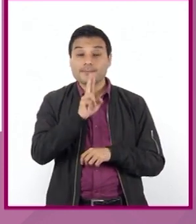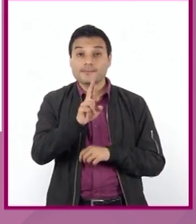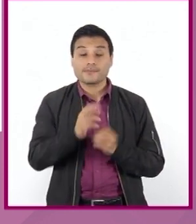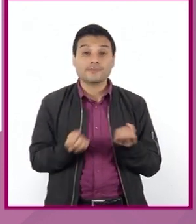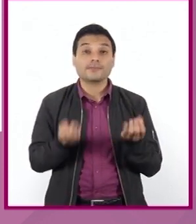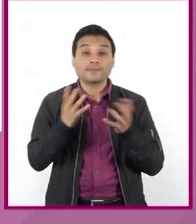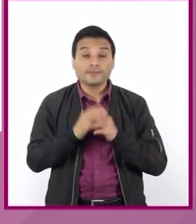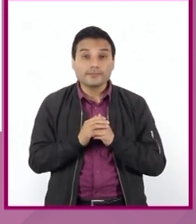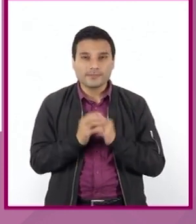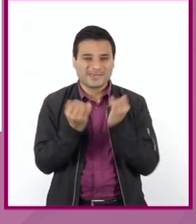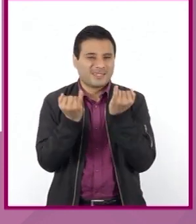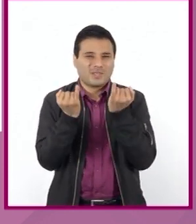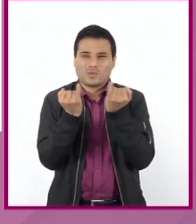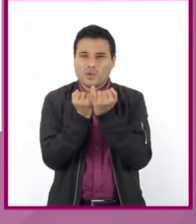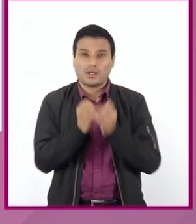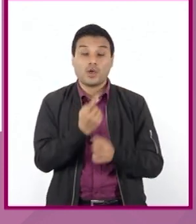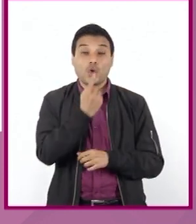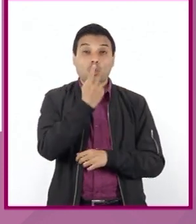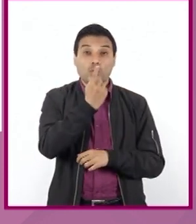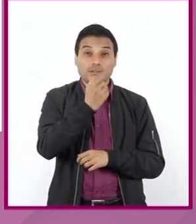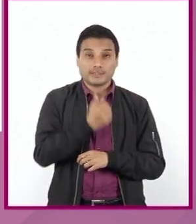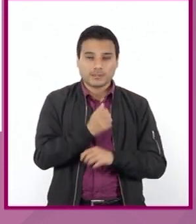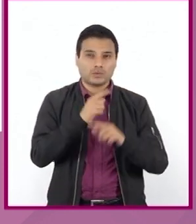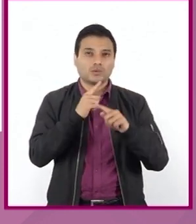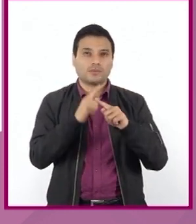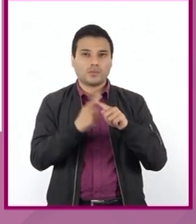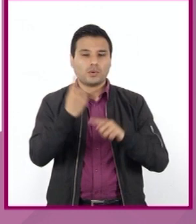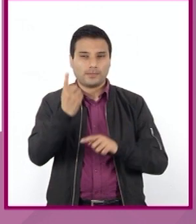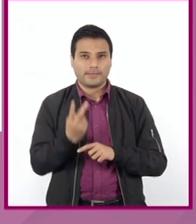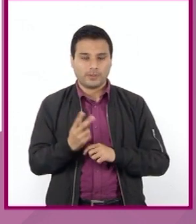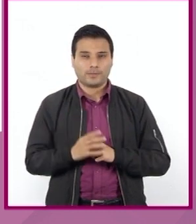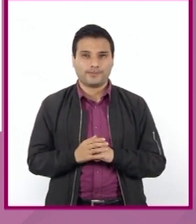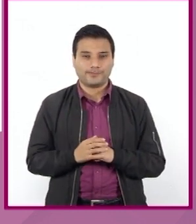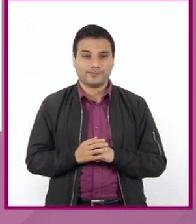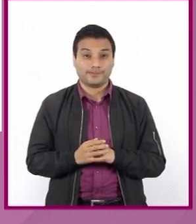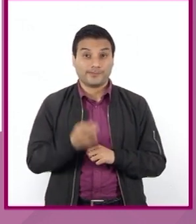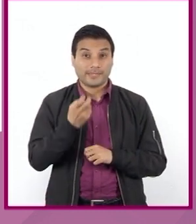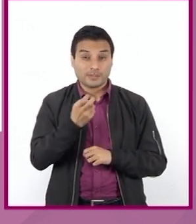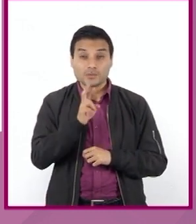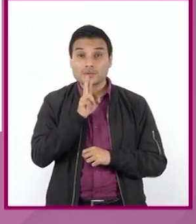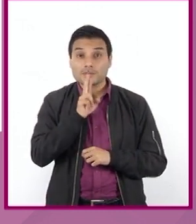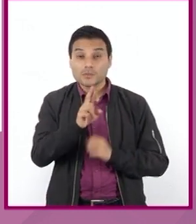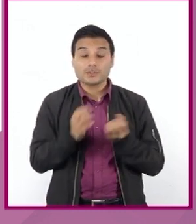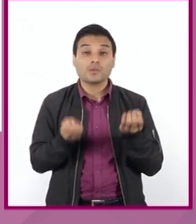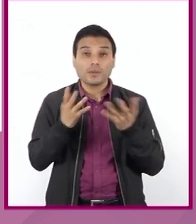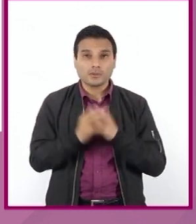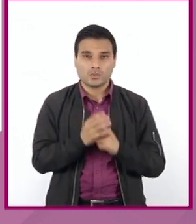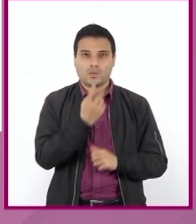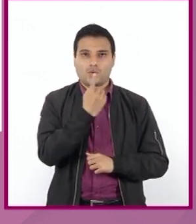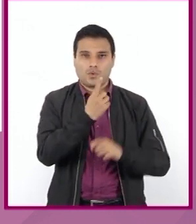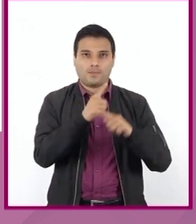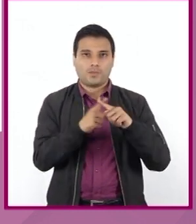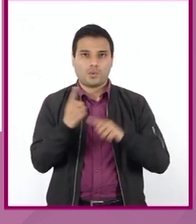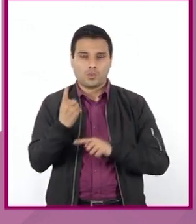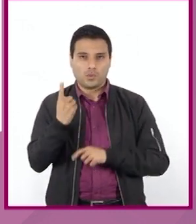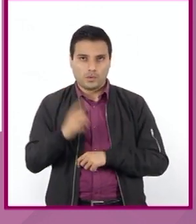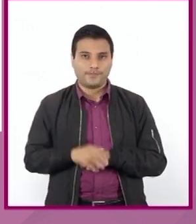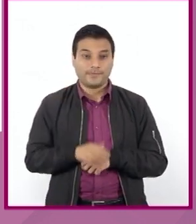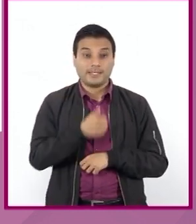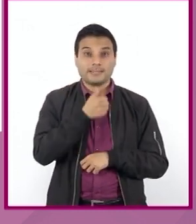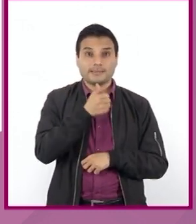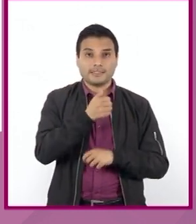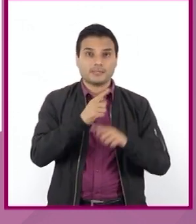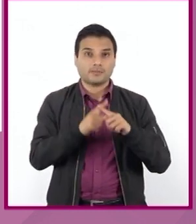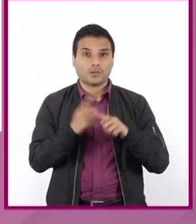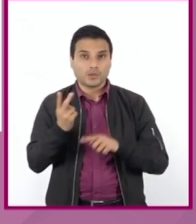que multiplicar 1 sexto por 1 medio. Esto es igual a 1 por 1, 1 y 6 por 2,